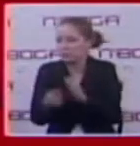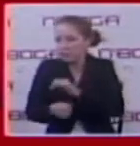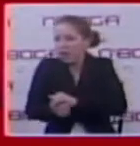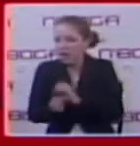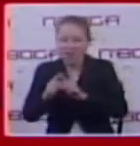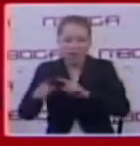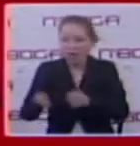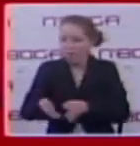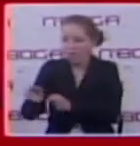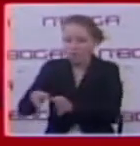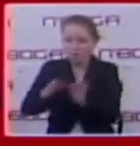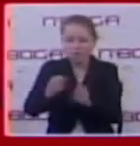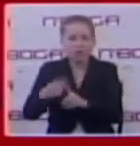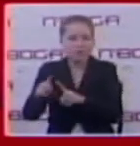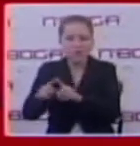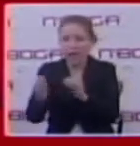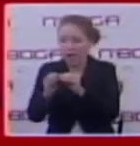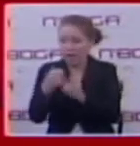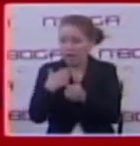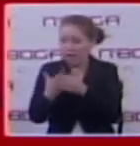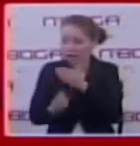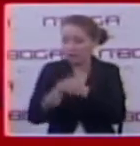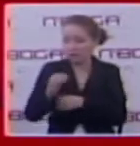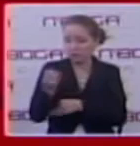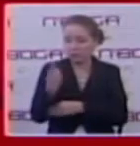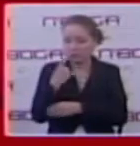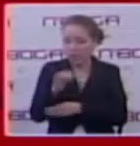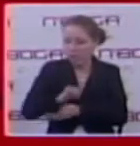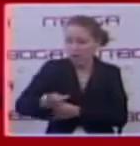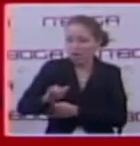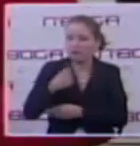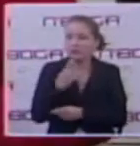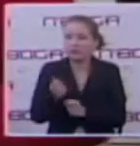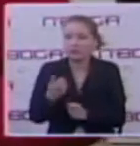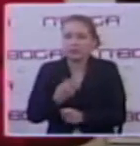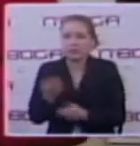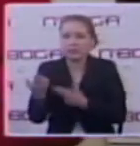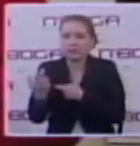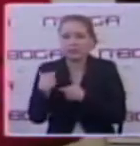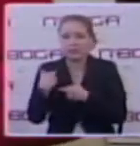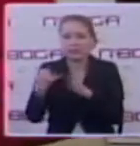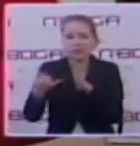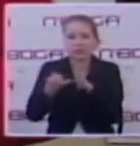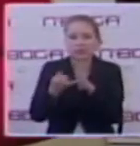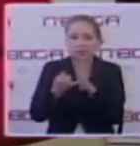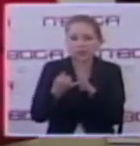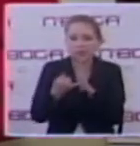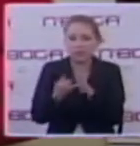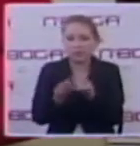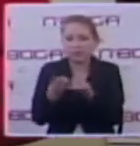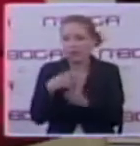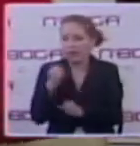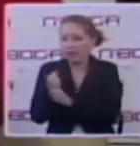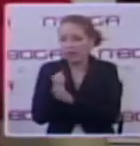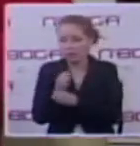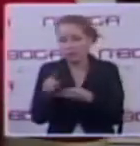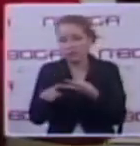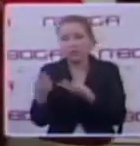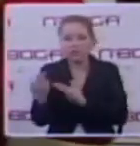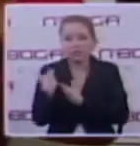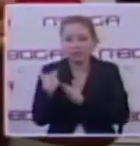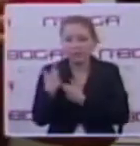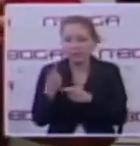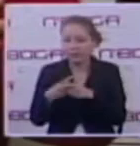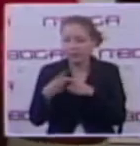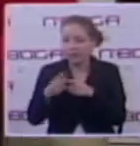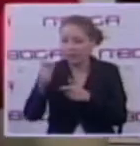diferentes modelos. Y con cada modelo de organización hay unas responsabilidades tributarias y unas responsabilidades laborales. Entonces la idea es que